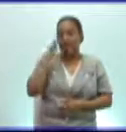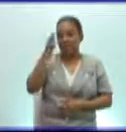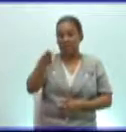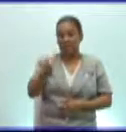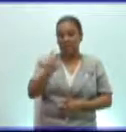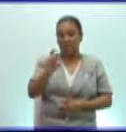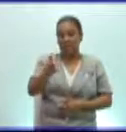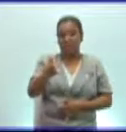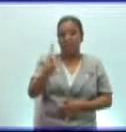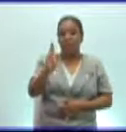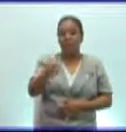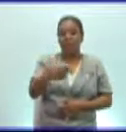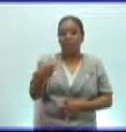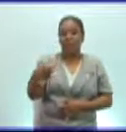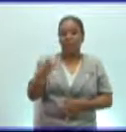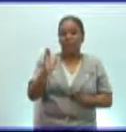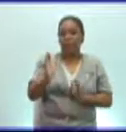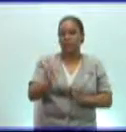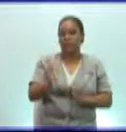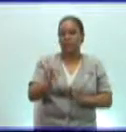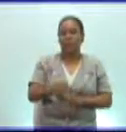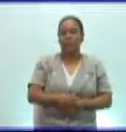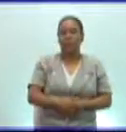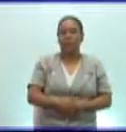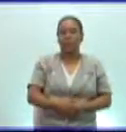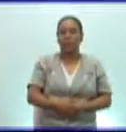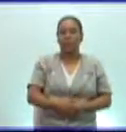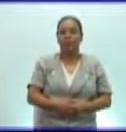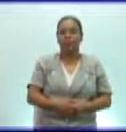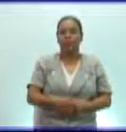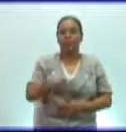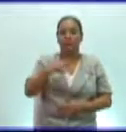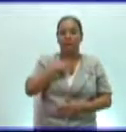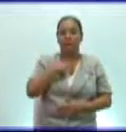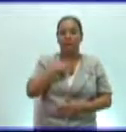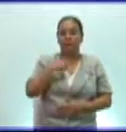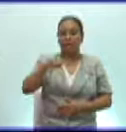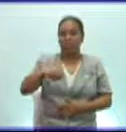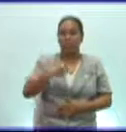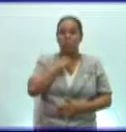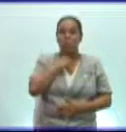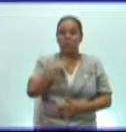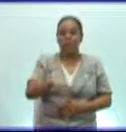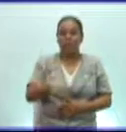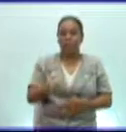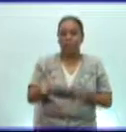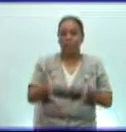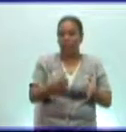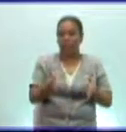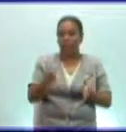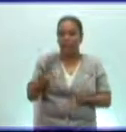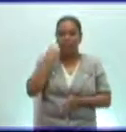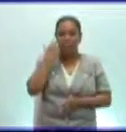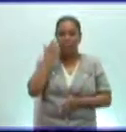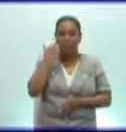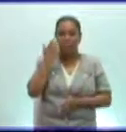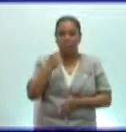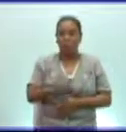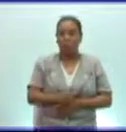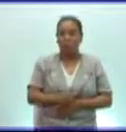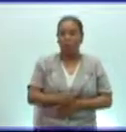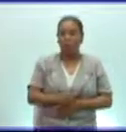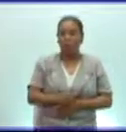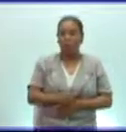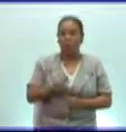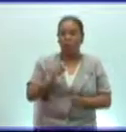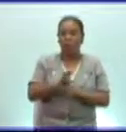Pues bien, continuamos. Vamos a ver que aquí les ofrezco una escala donde hay valores de pH que